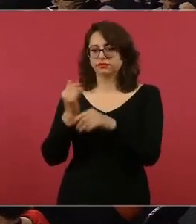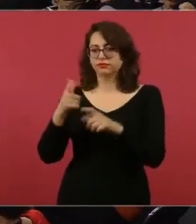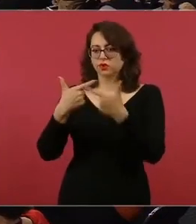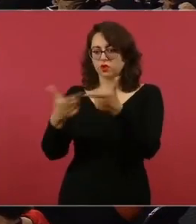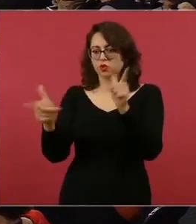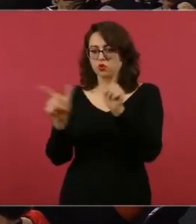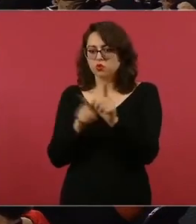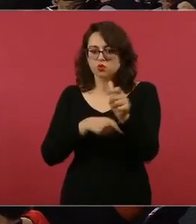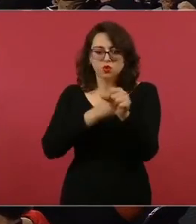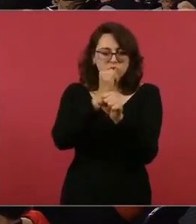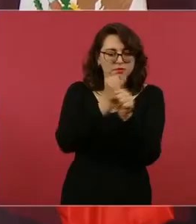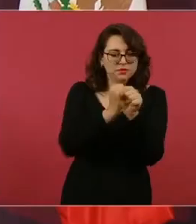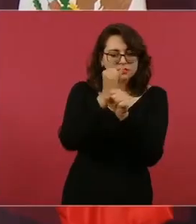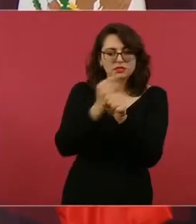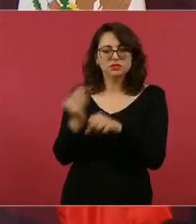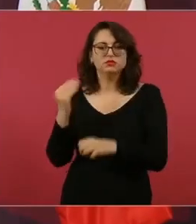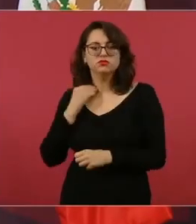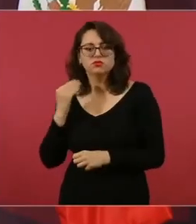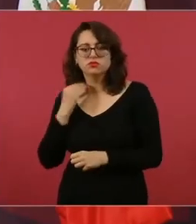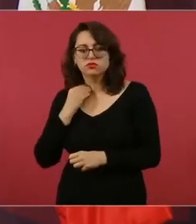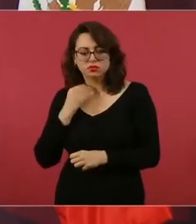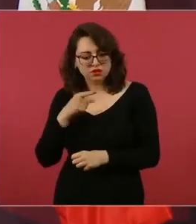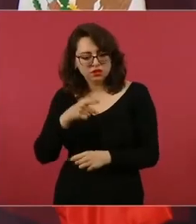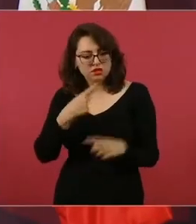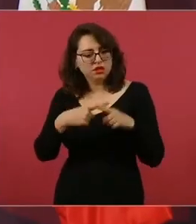investigación los abogados del ITAM.